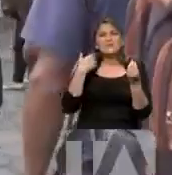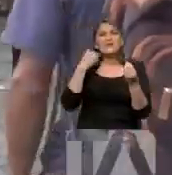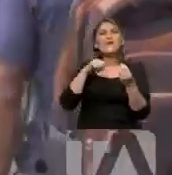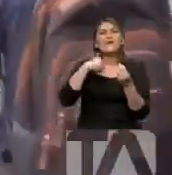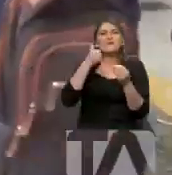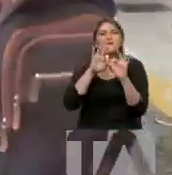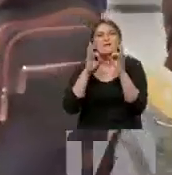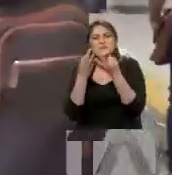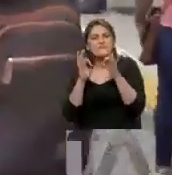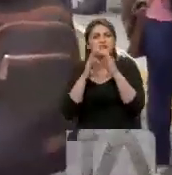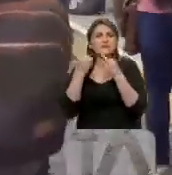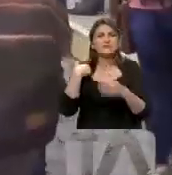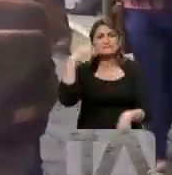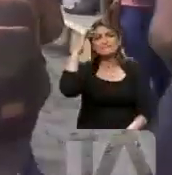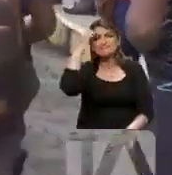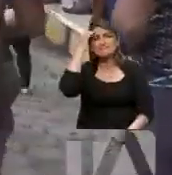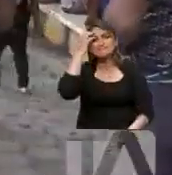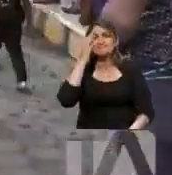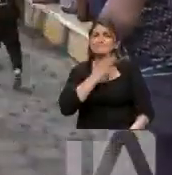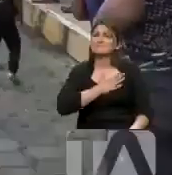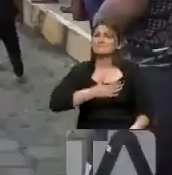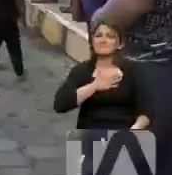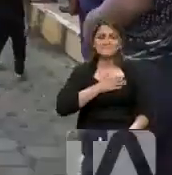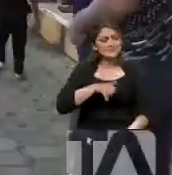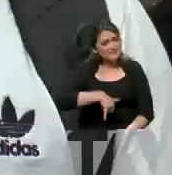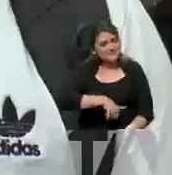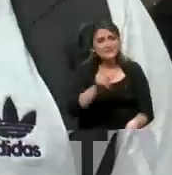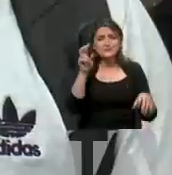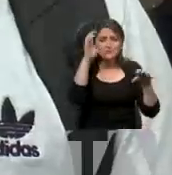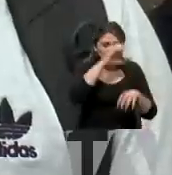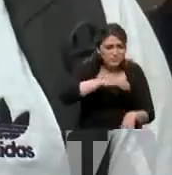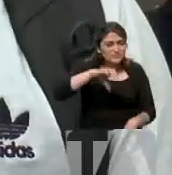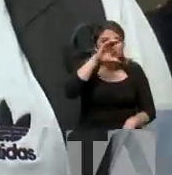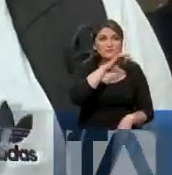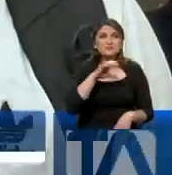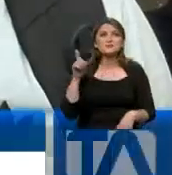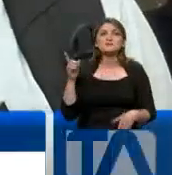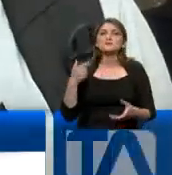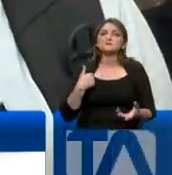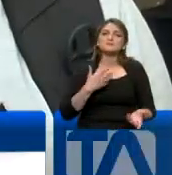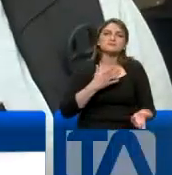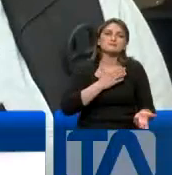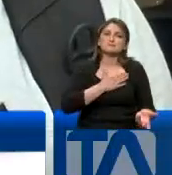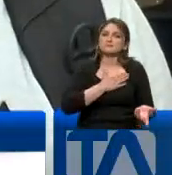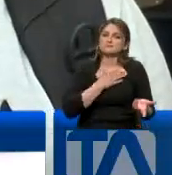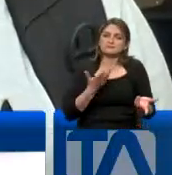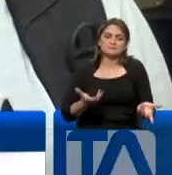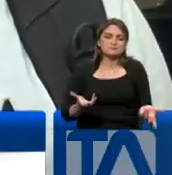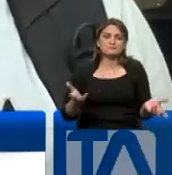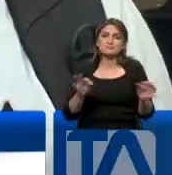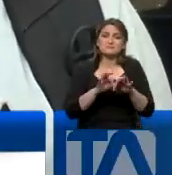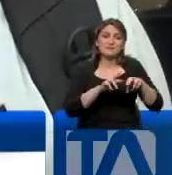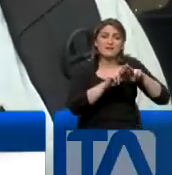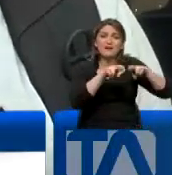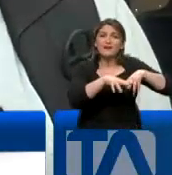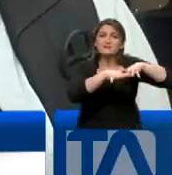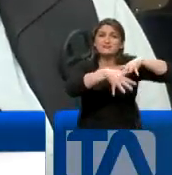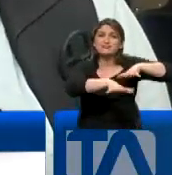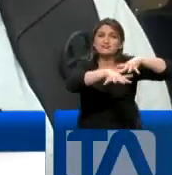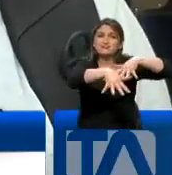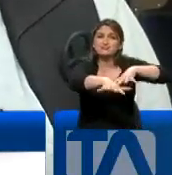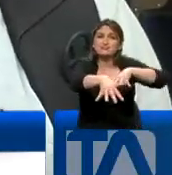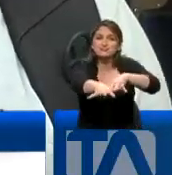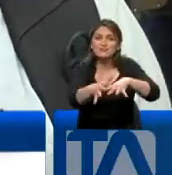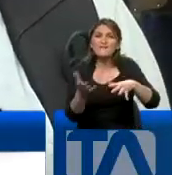desaparecidos reaccionaron exigiendo que se continúe con la búsqueda. Es bastante pendiente y de eso creo que el río también no da